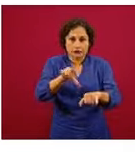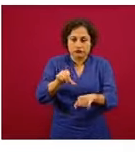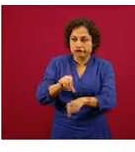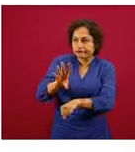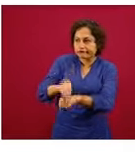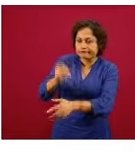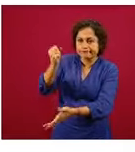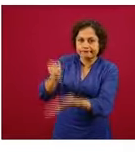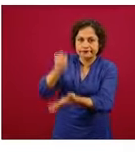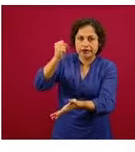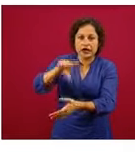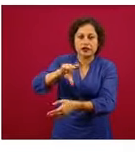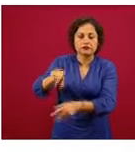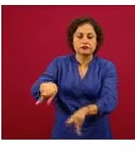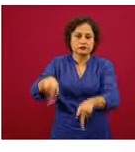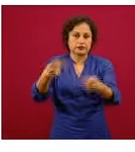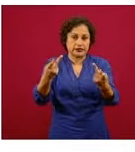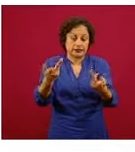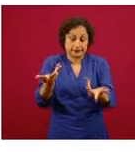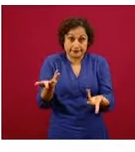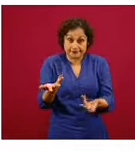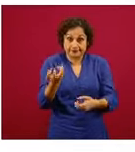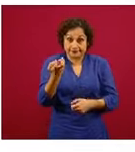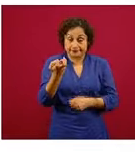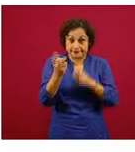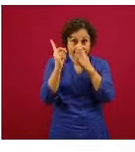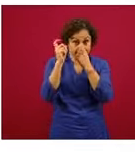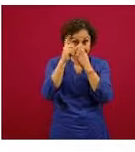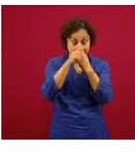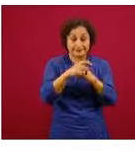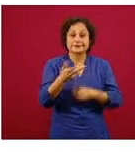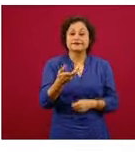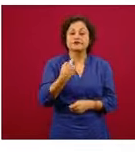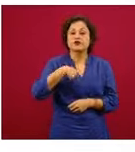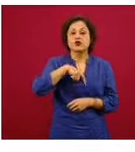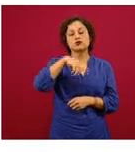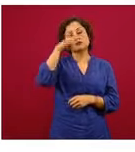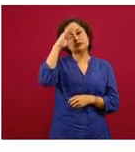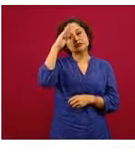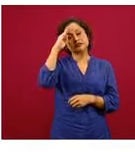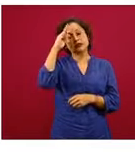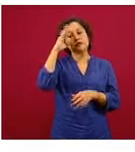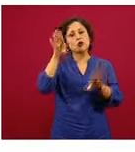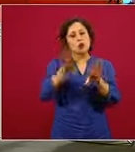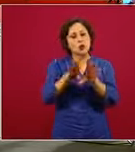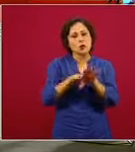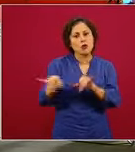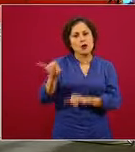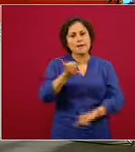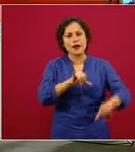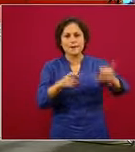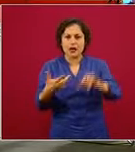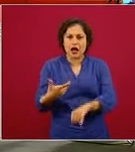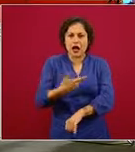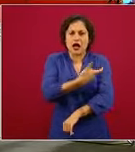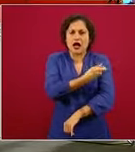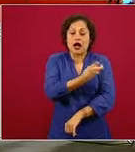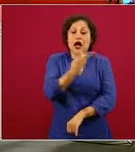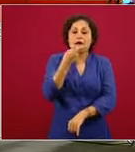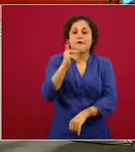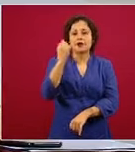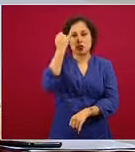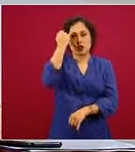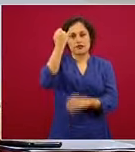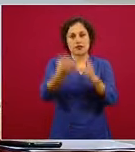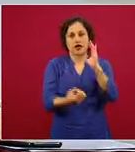punto importante de nuestra vida es desarrollar una vacuna, pero en el contexto epidémico, lo cual requiere un paradigma nuevo con